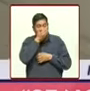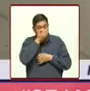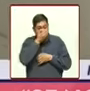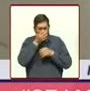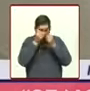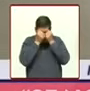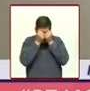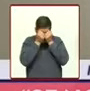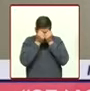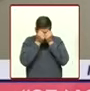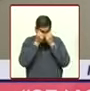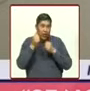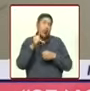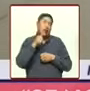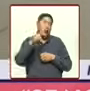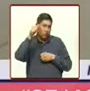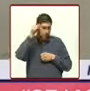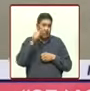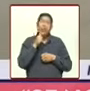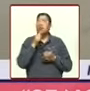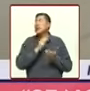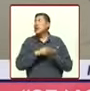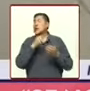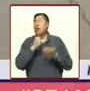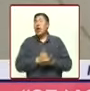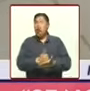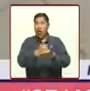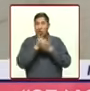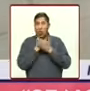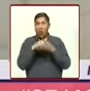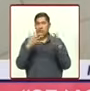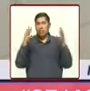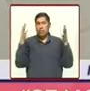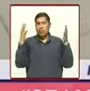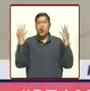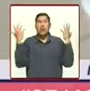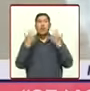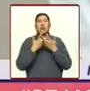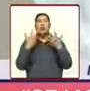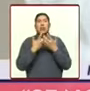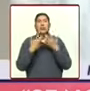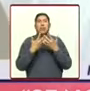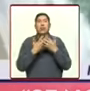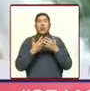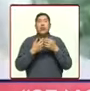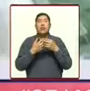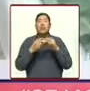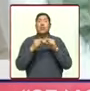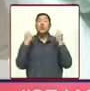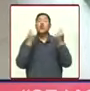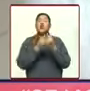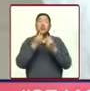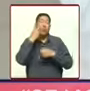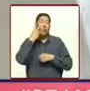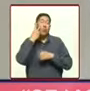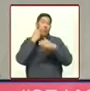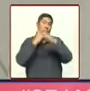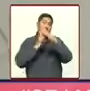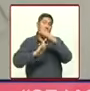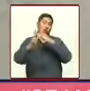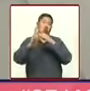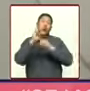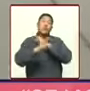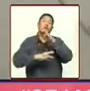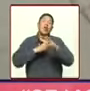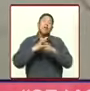sino también en los adultos, ¿no? Y ahora con esta ayuda valiosa que se ha coordinado con Visión Mundial, está siendo posible que se